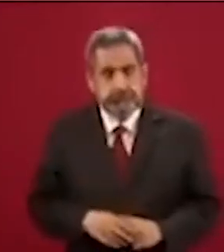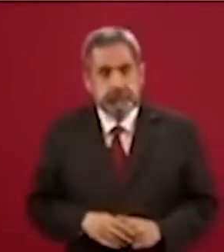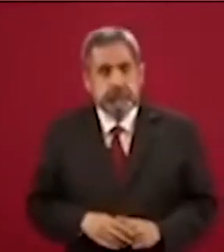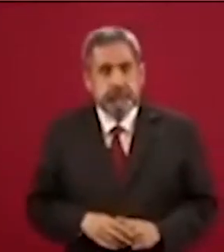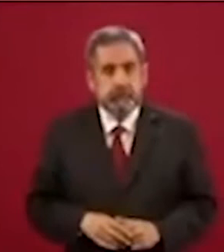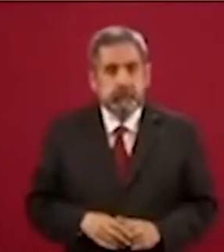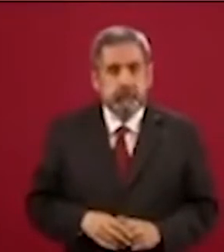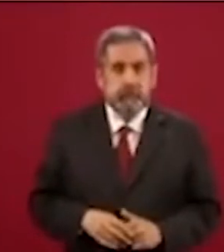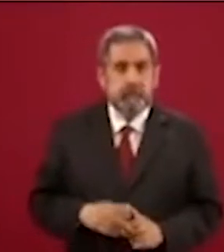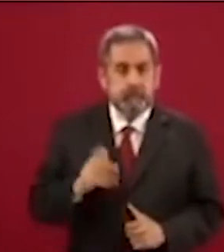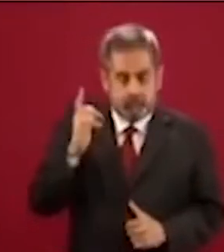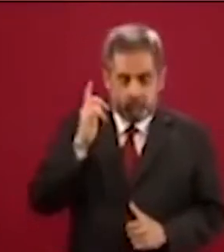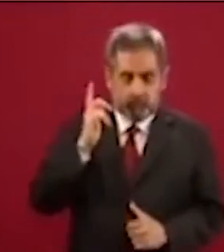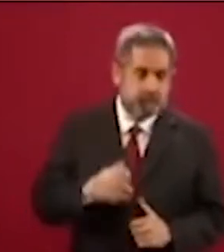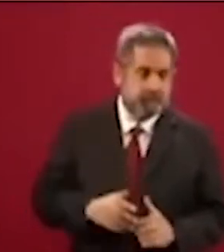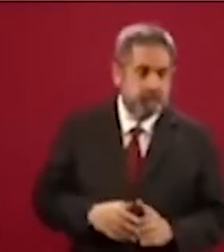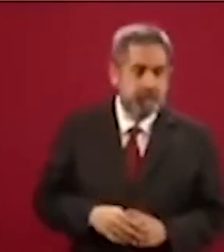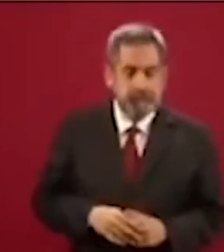se vaya